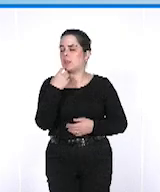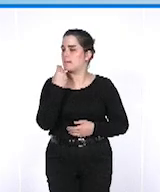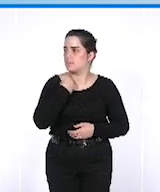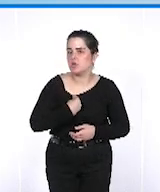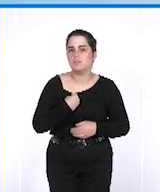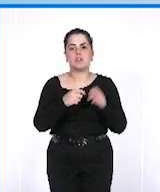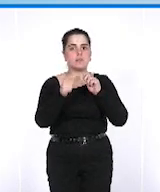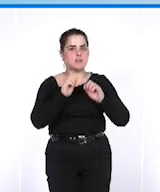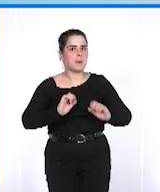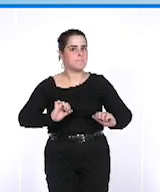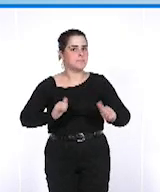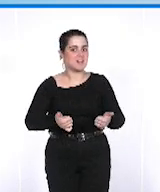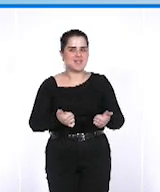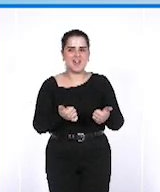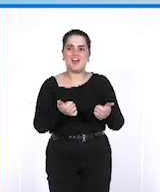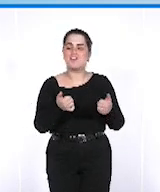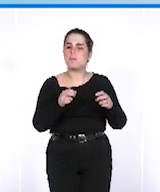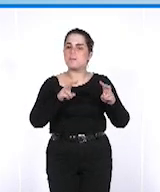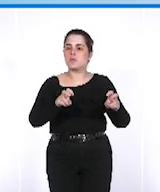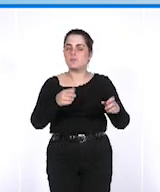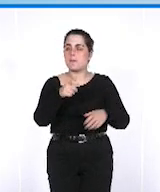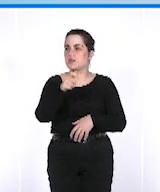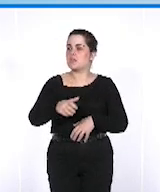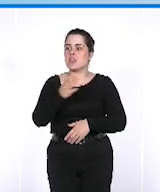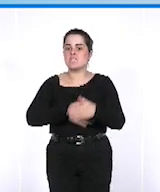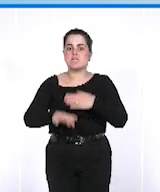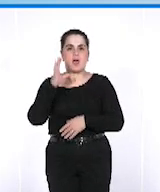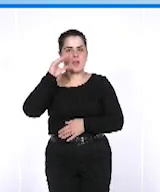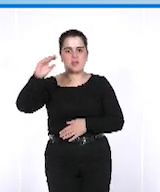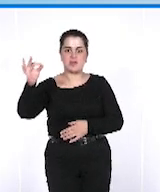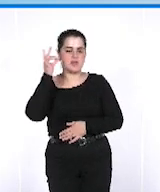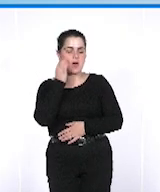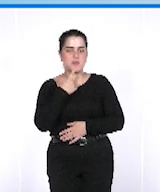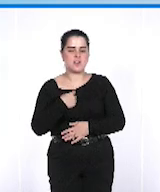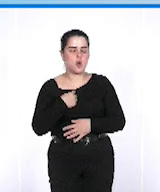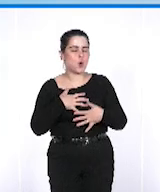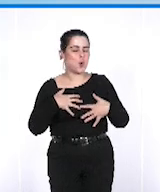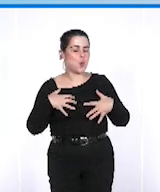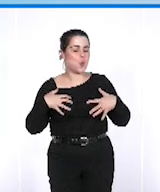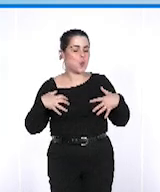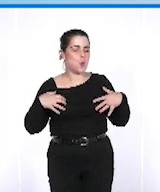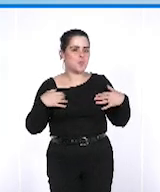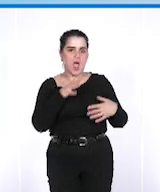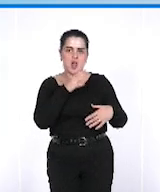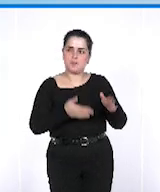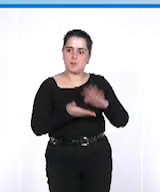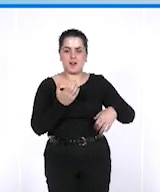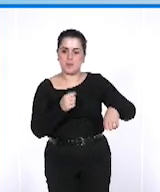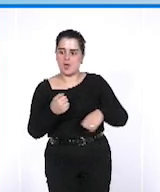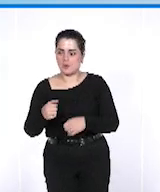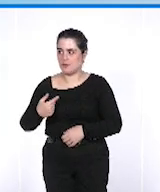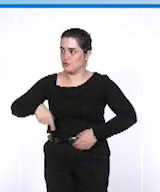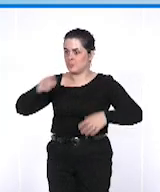primeras entrevistas que hacía y una mujer con discapacidad intelectual me decía emocionada que ella ahora sabía barrer Yo decía madre de